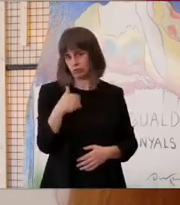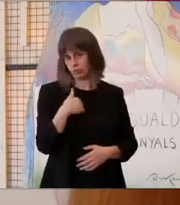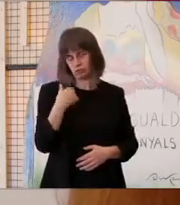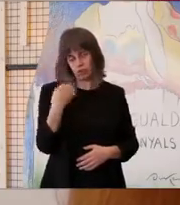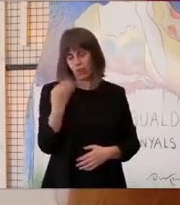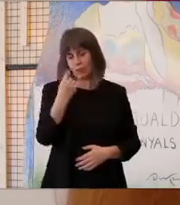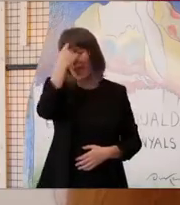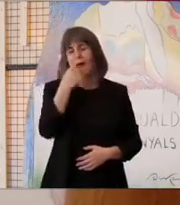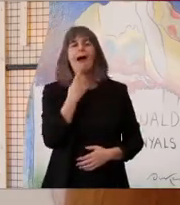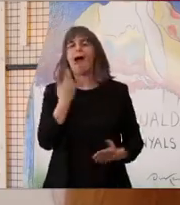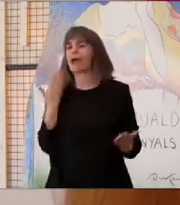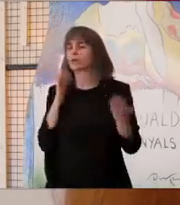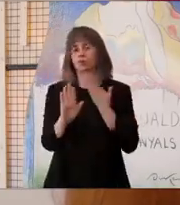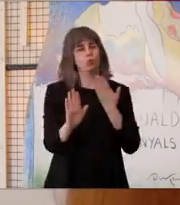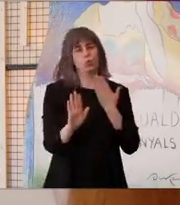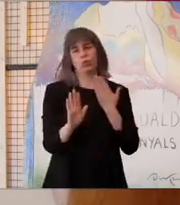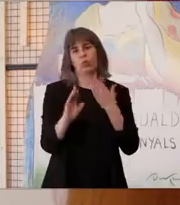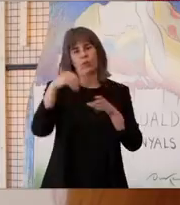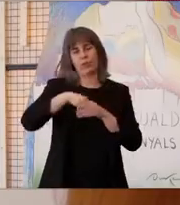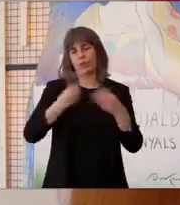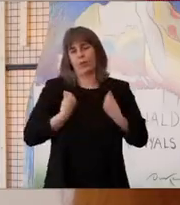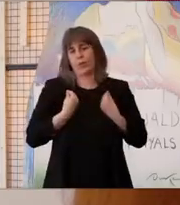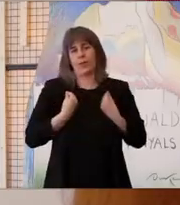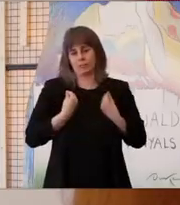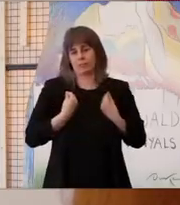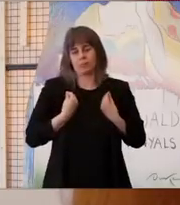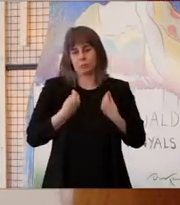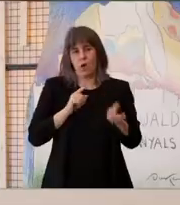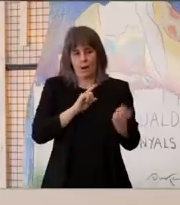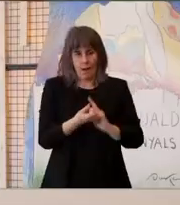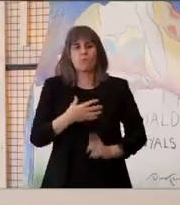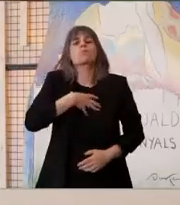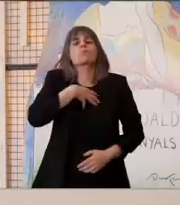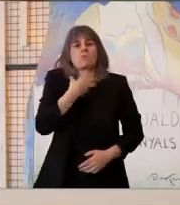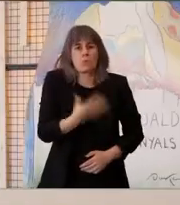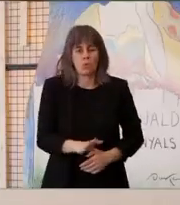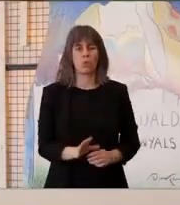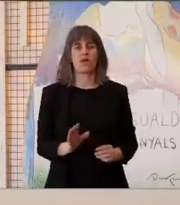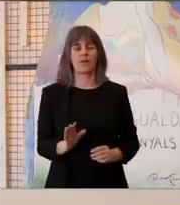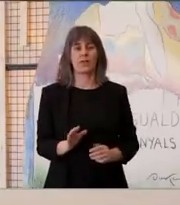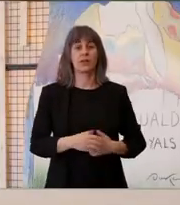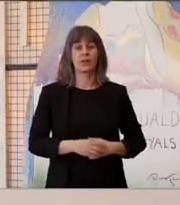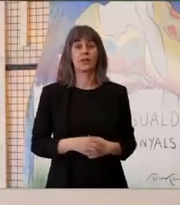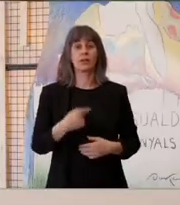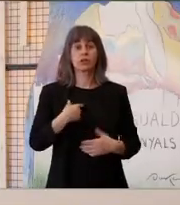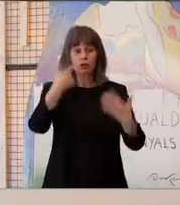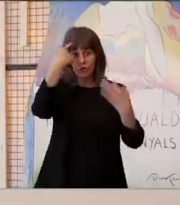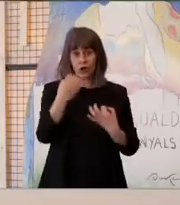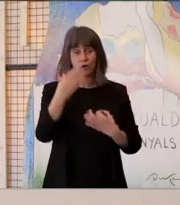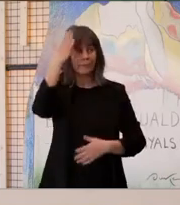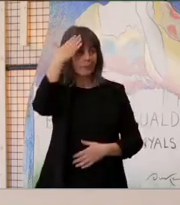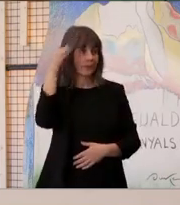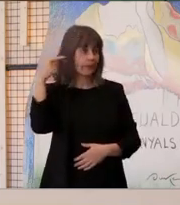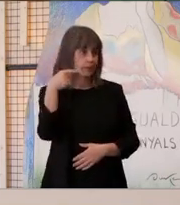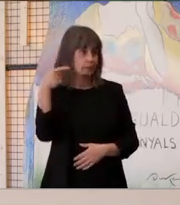vital que permite el cambio claro es que yo creo que el pesimismo